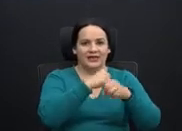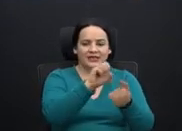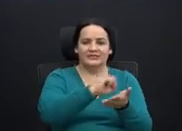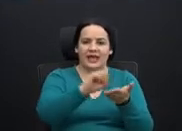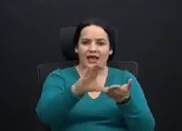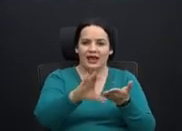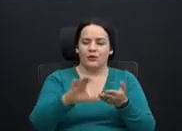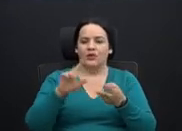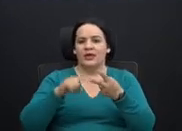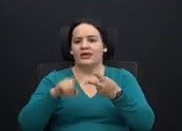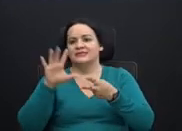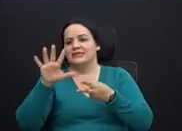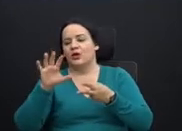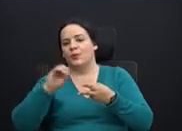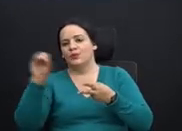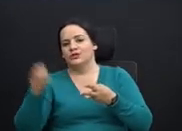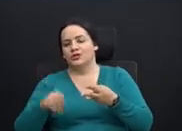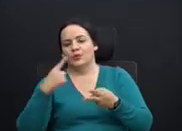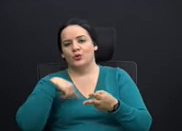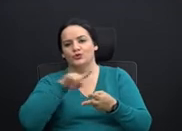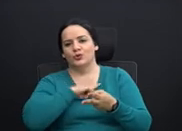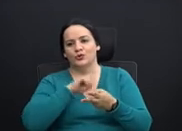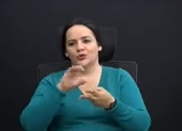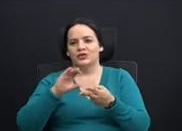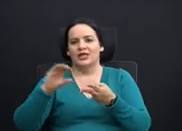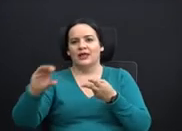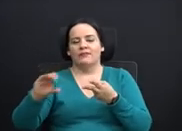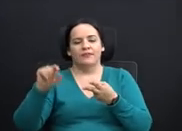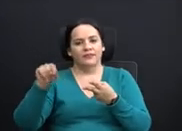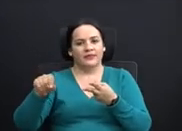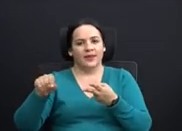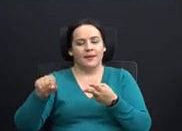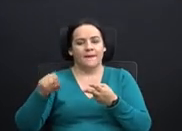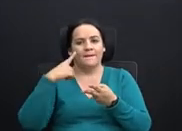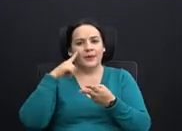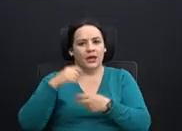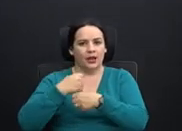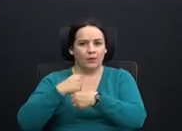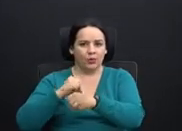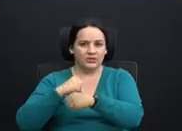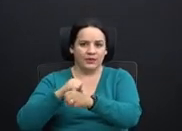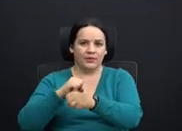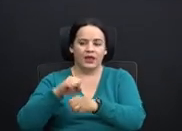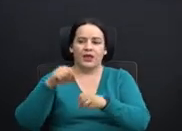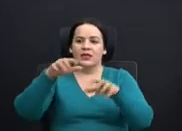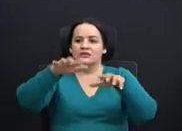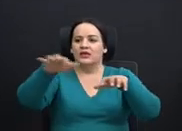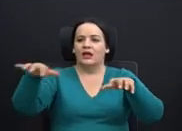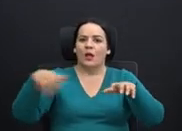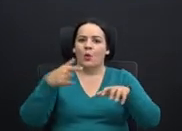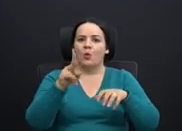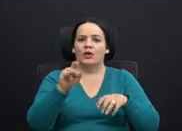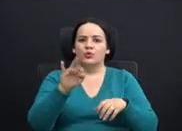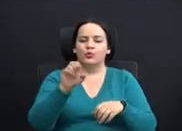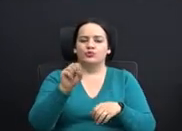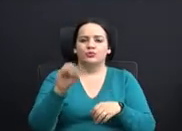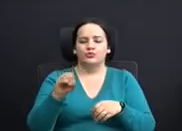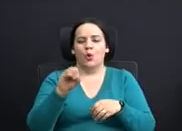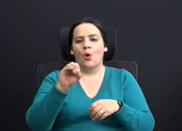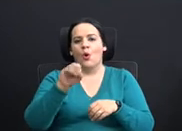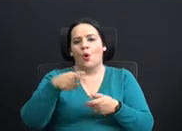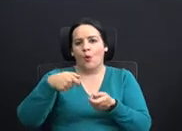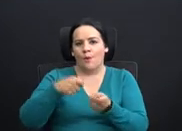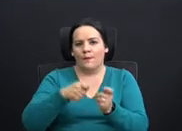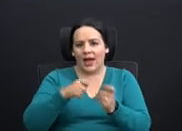Carlos, 5% que estaríamos distribuyendo respectivamente para las municipalidades aledañas como Guatuso, Pala, Los Chiles y